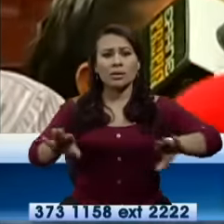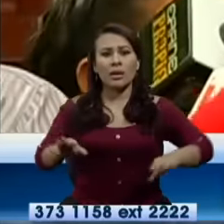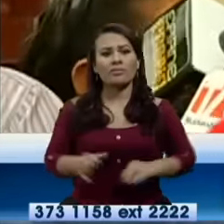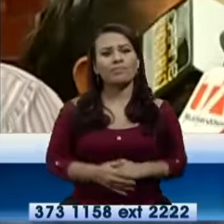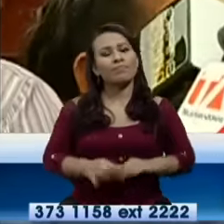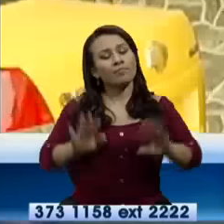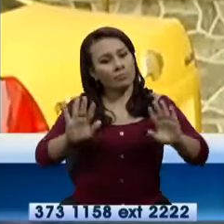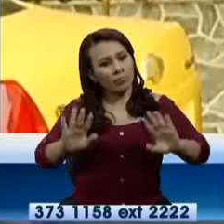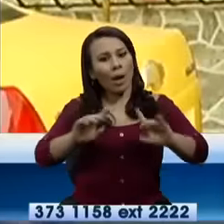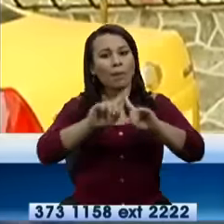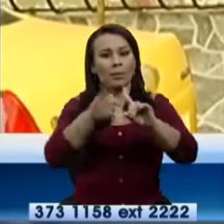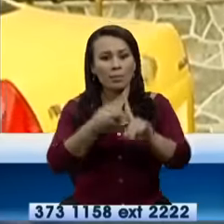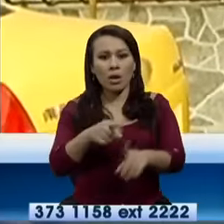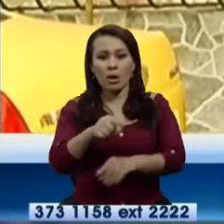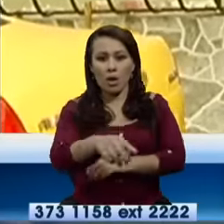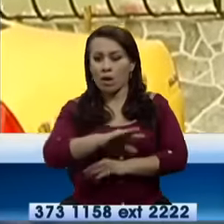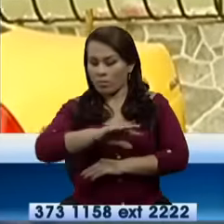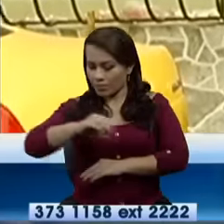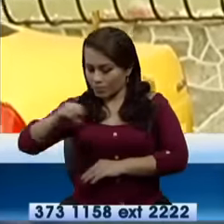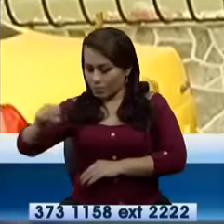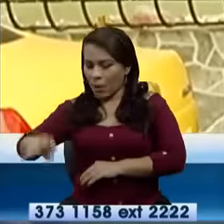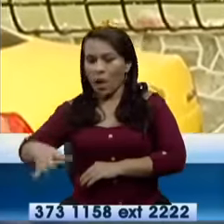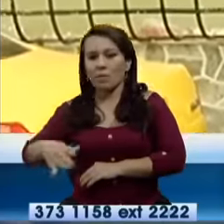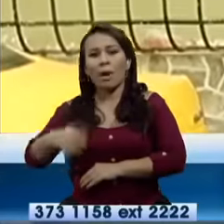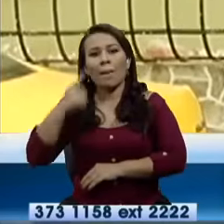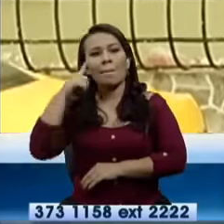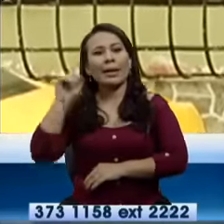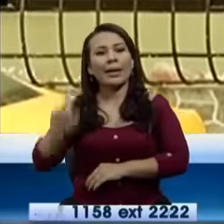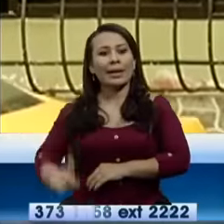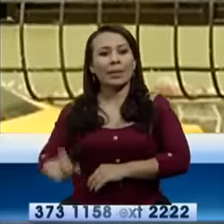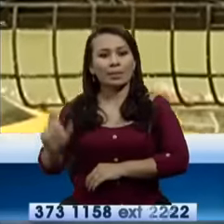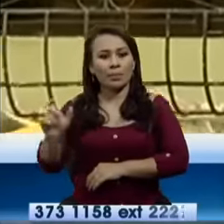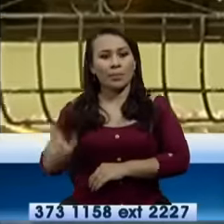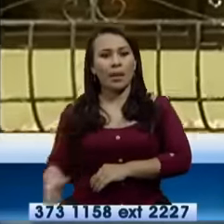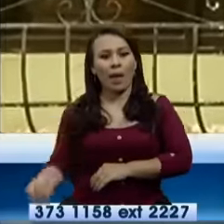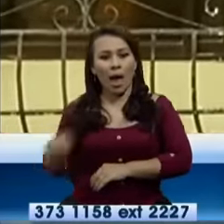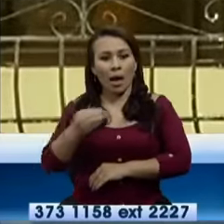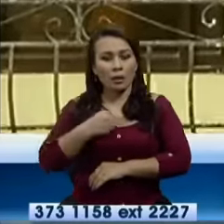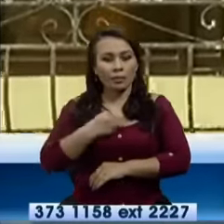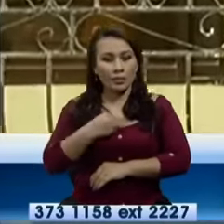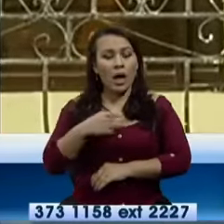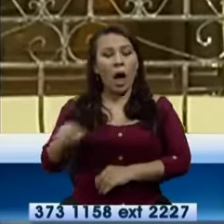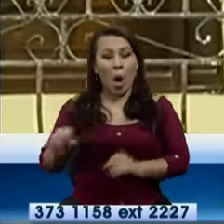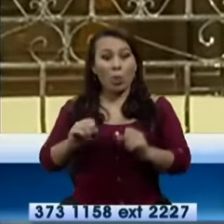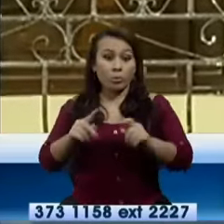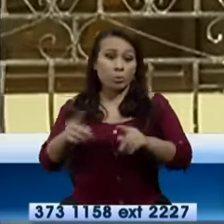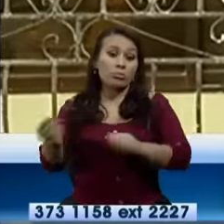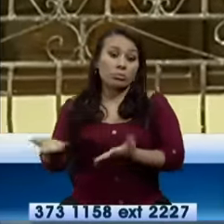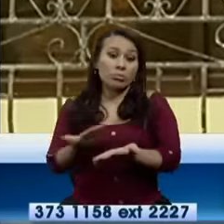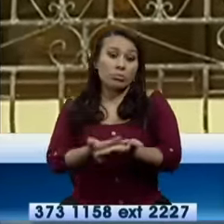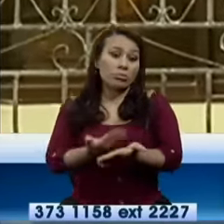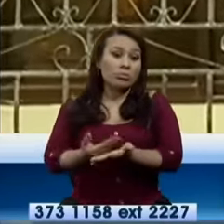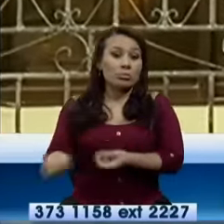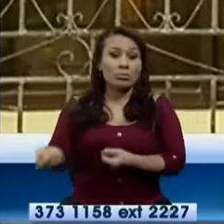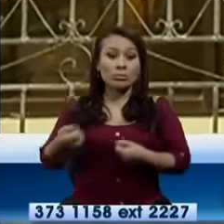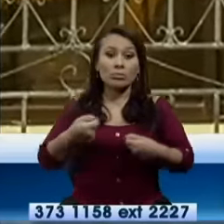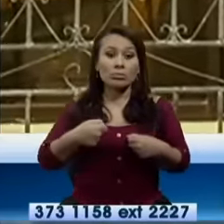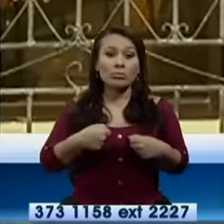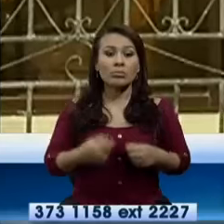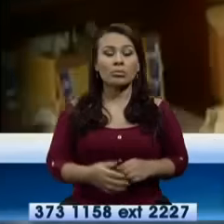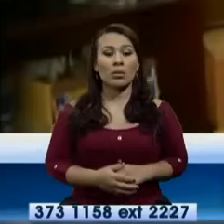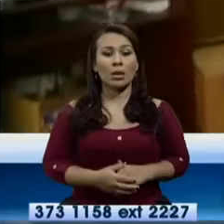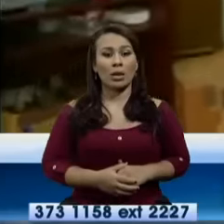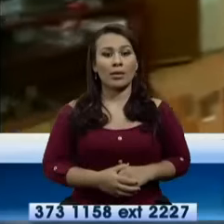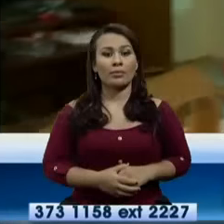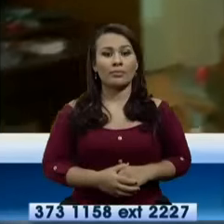todo caso pues usted sabe que la presunción de inocencia siempre está vigente Y se le va dar la oportunidad de que ellos demuestren la la tendencia de la